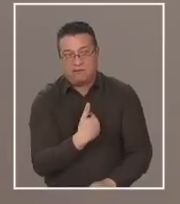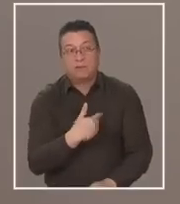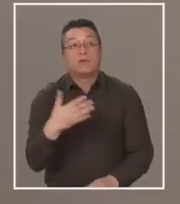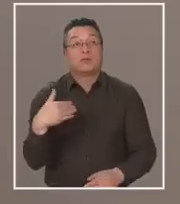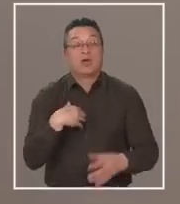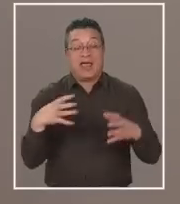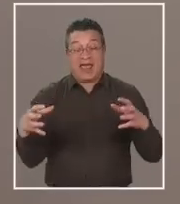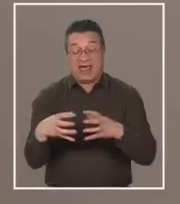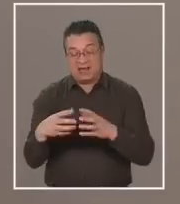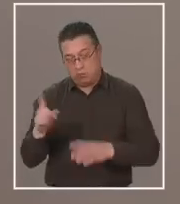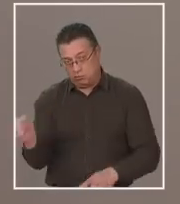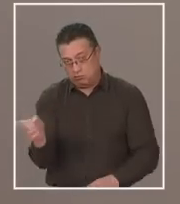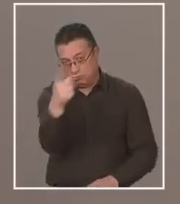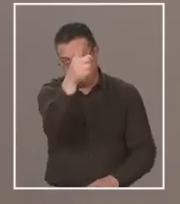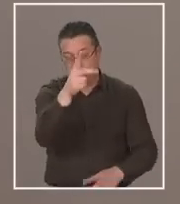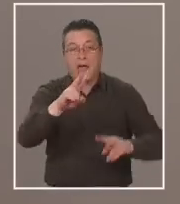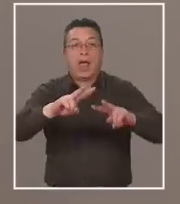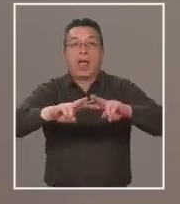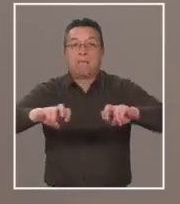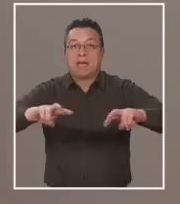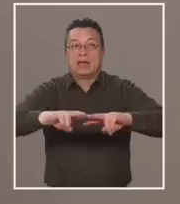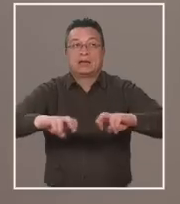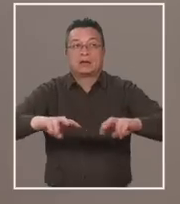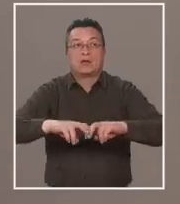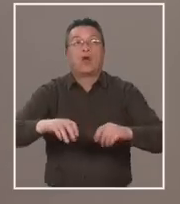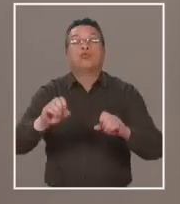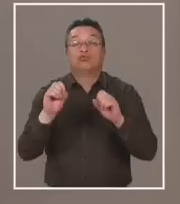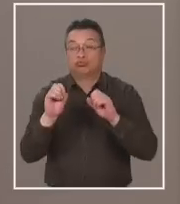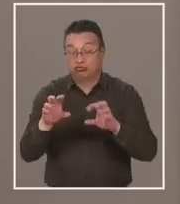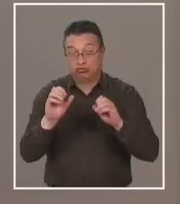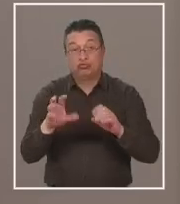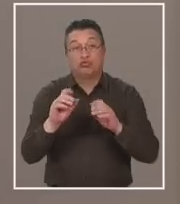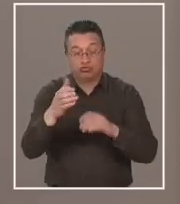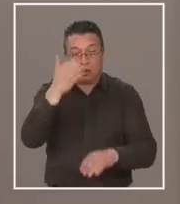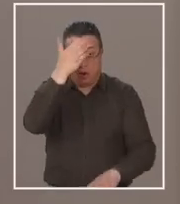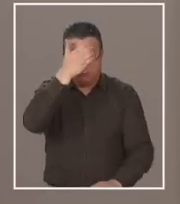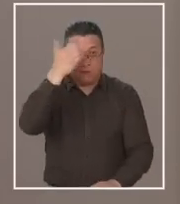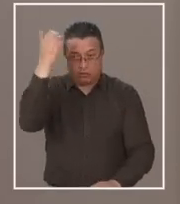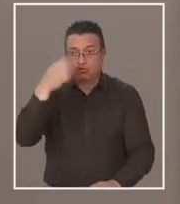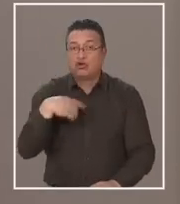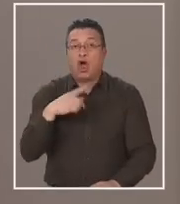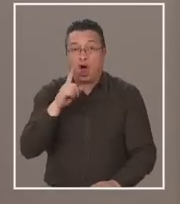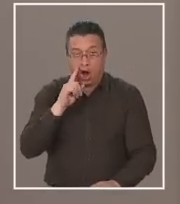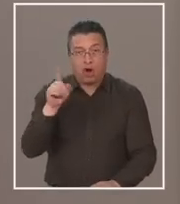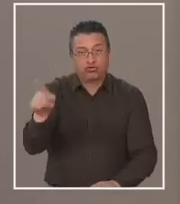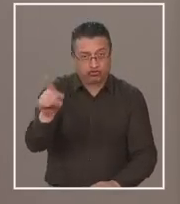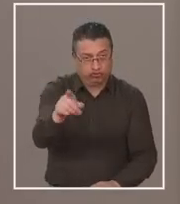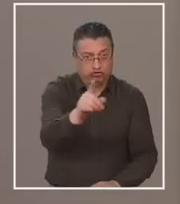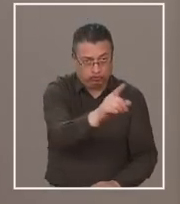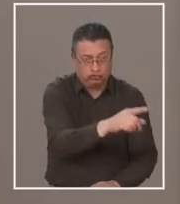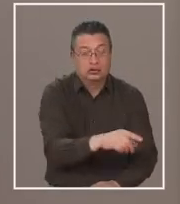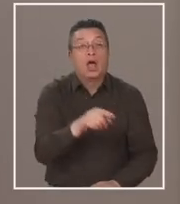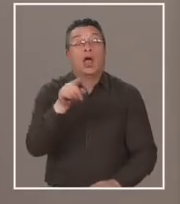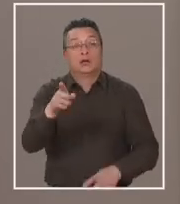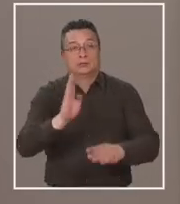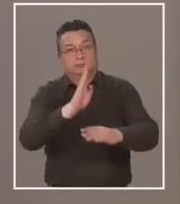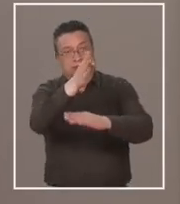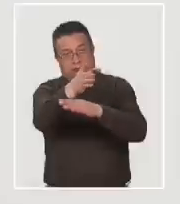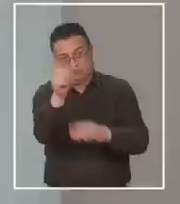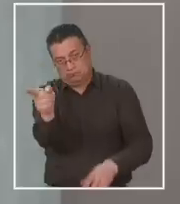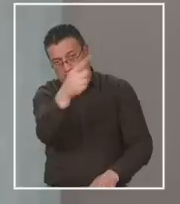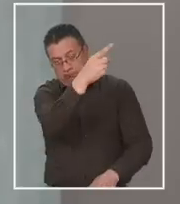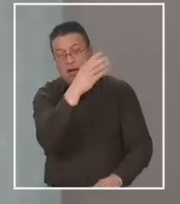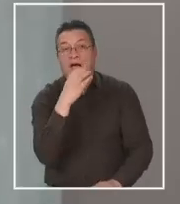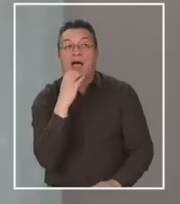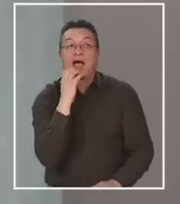Enviamos un equipo de investigador, varios de los profesionales que estuvieron ahí, a la región de